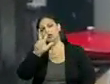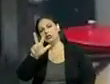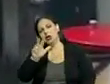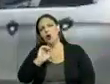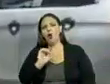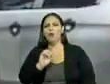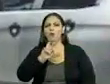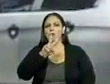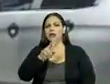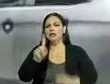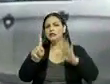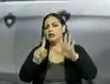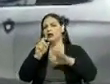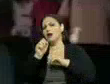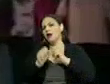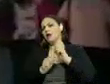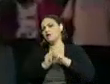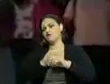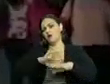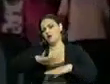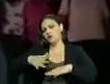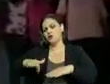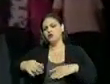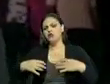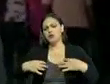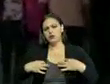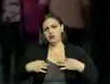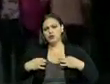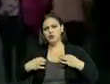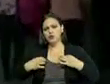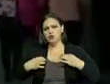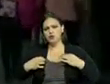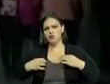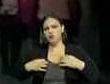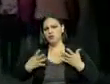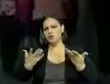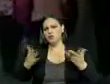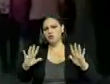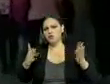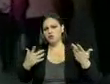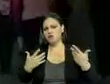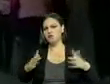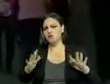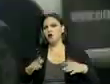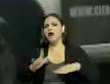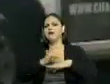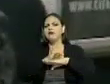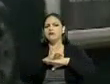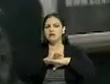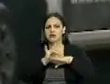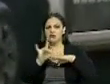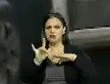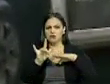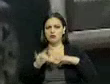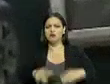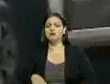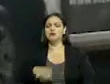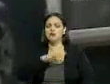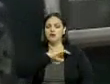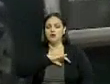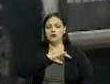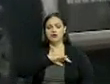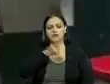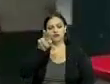sexo femenino. Se encontraba semidesnuda. Entonces, asimismo, las unidades policiales continúan con la búsqueda del posible causante del